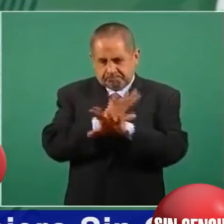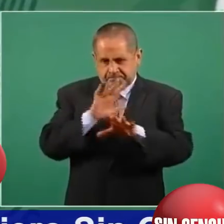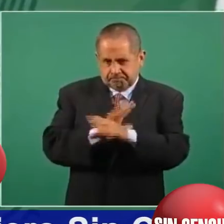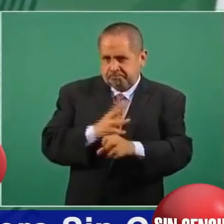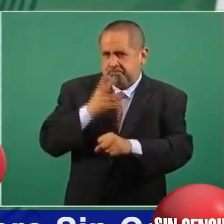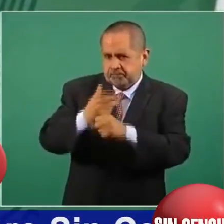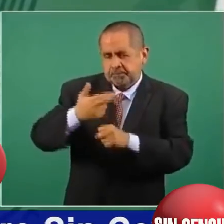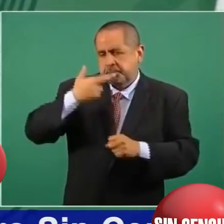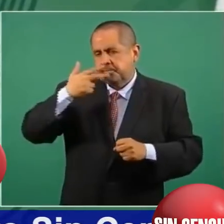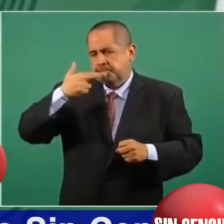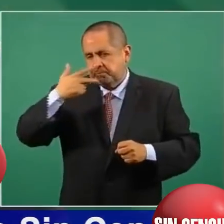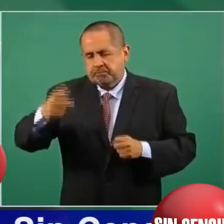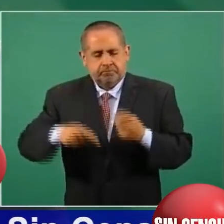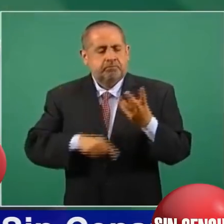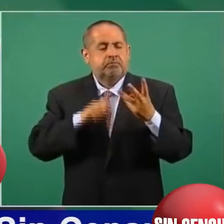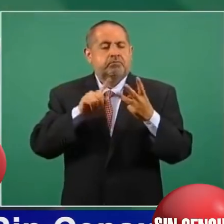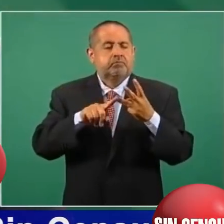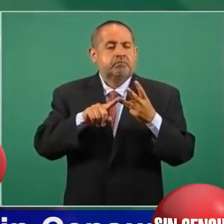educativos.